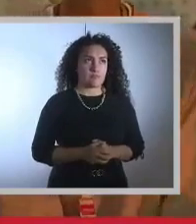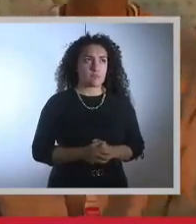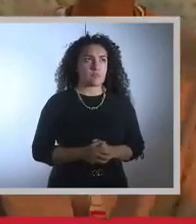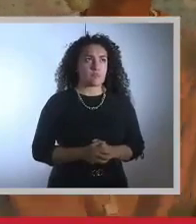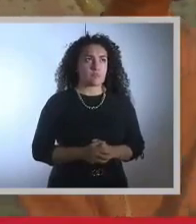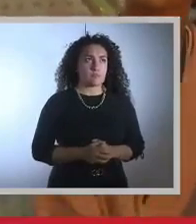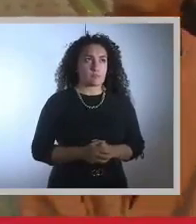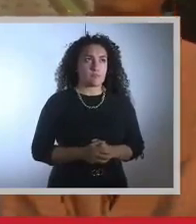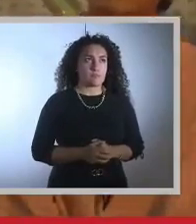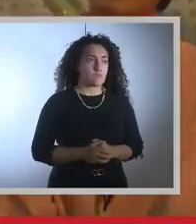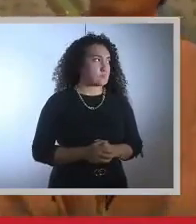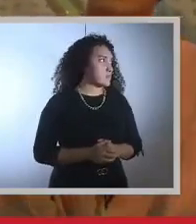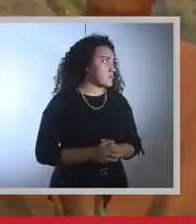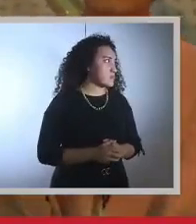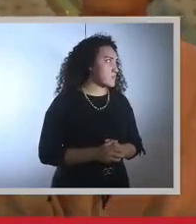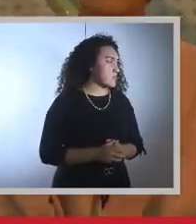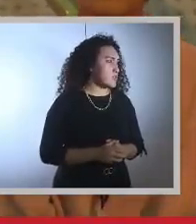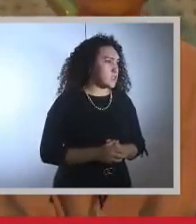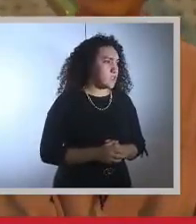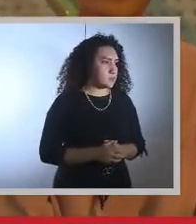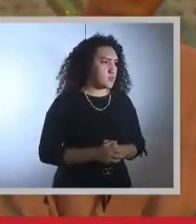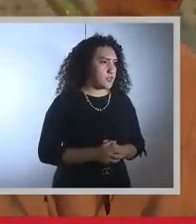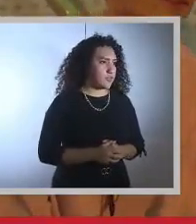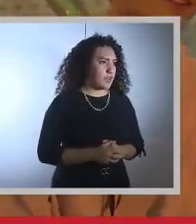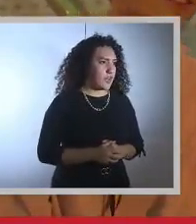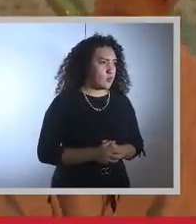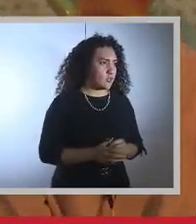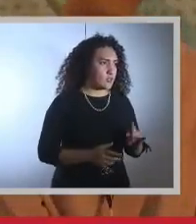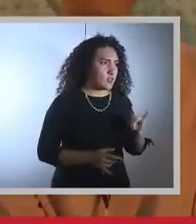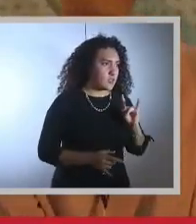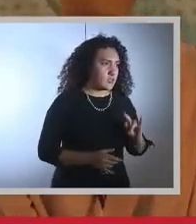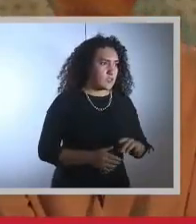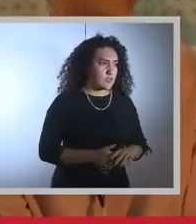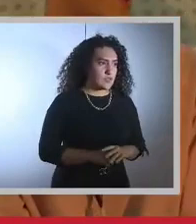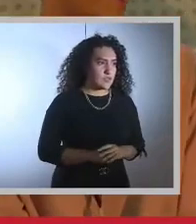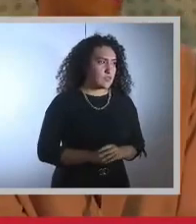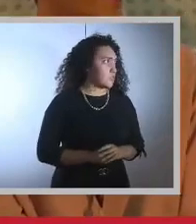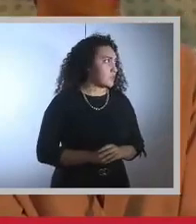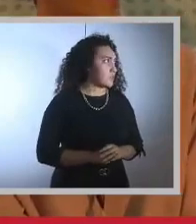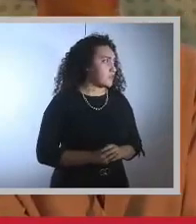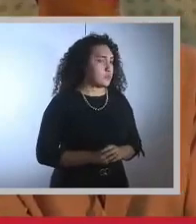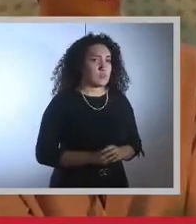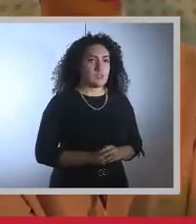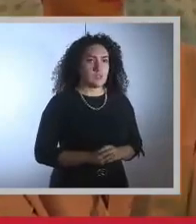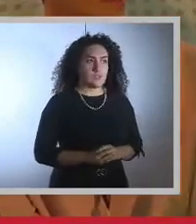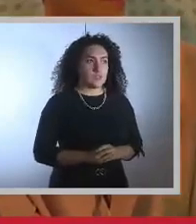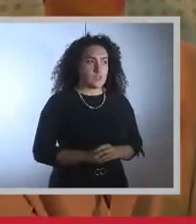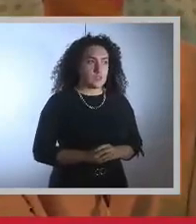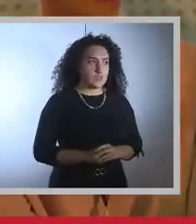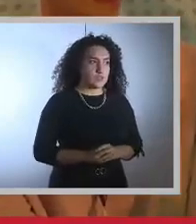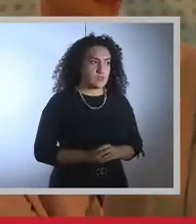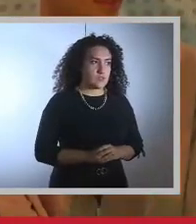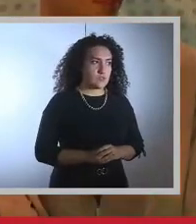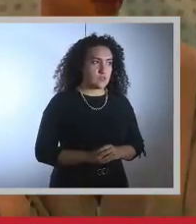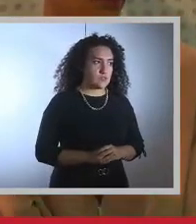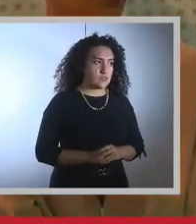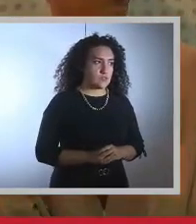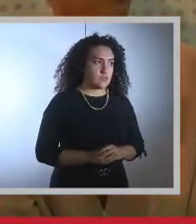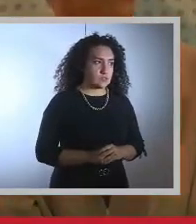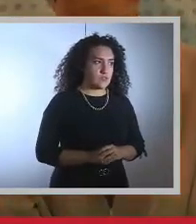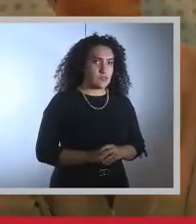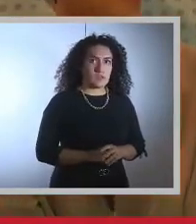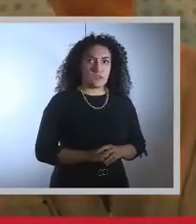tenemos aquí al director de Derechos Humanos del Ministerio del Interior, que